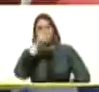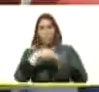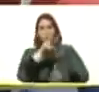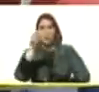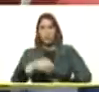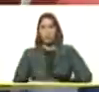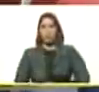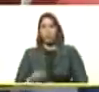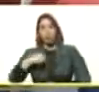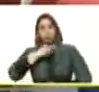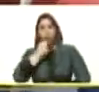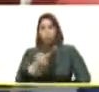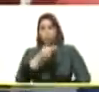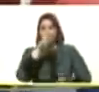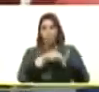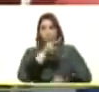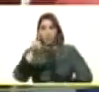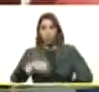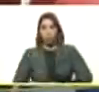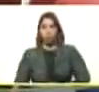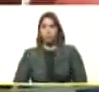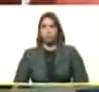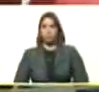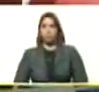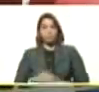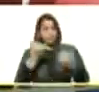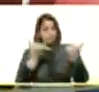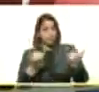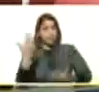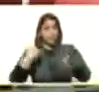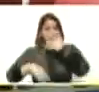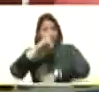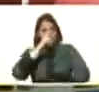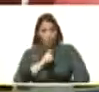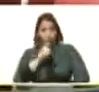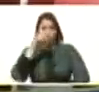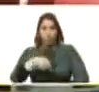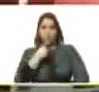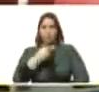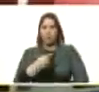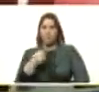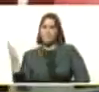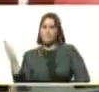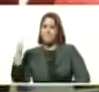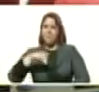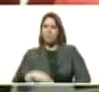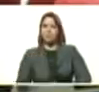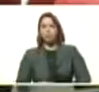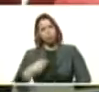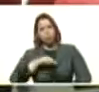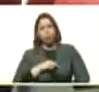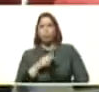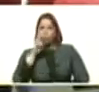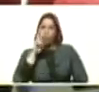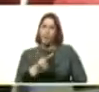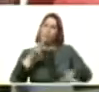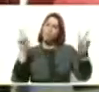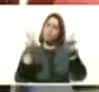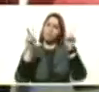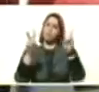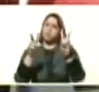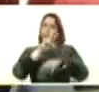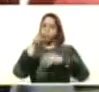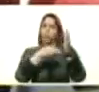2020, lo dijimos en el 2021, y hace un año les dije, vénganse, que nos vemos victoriosos en